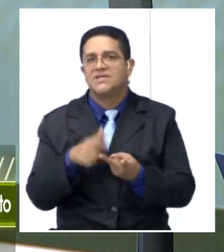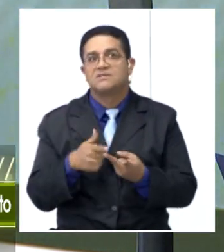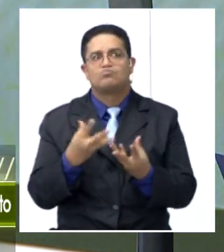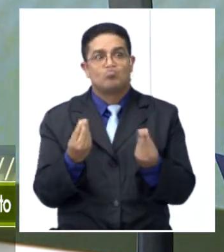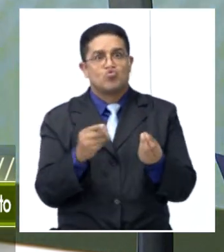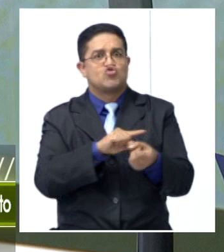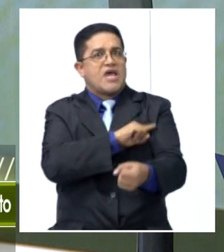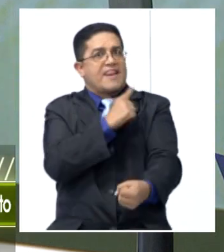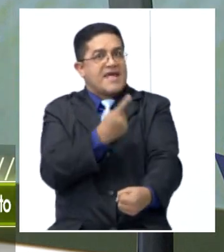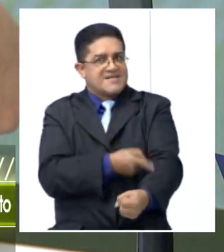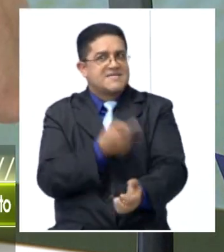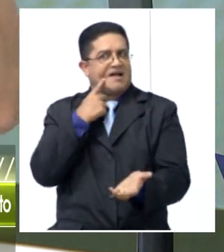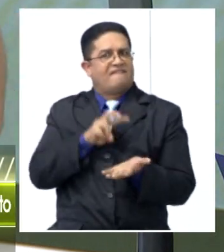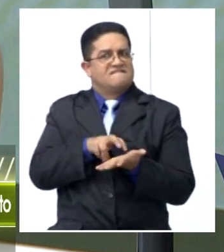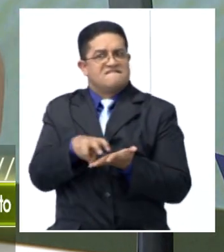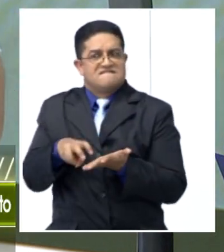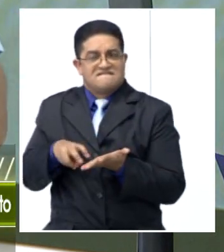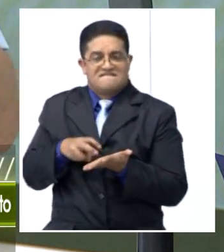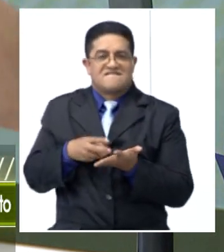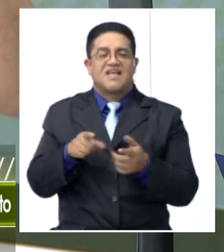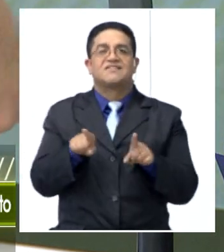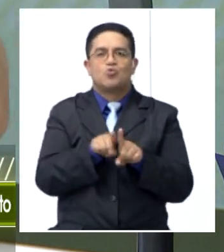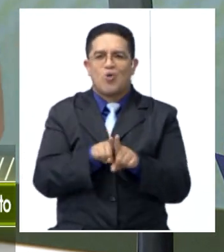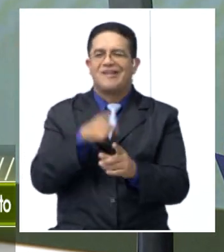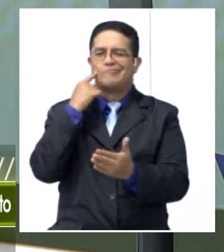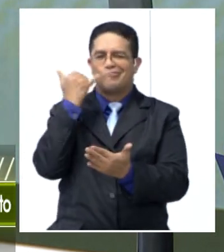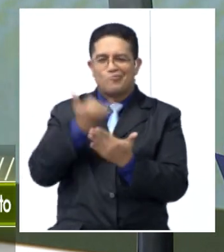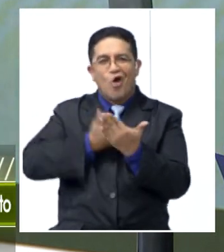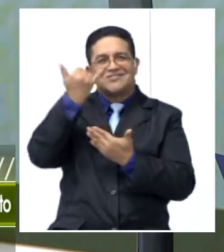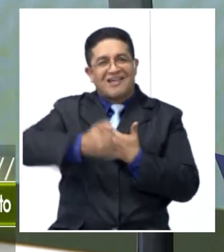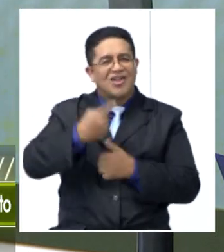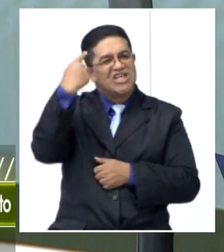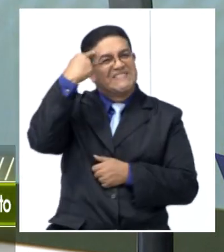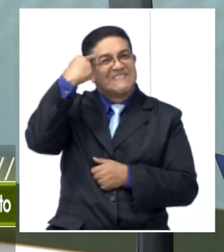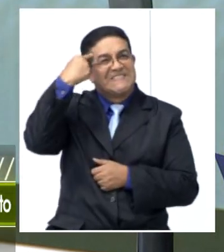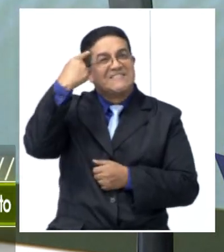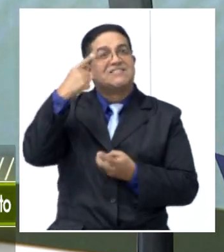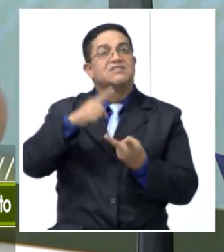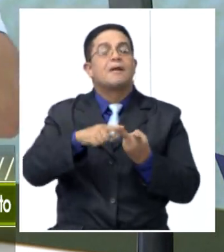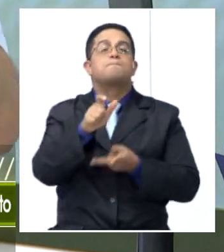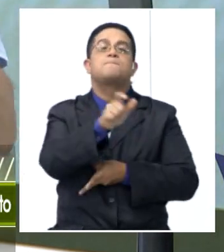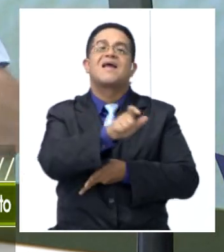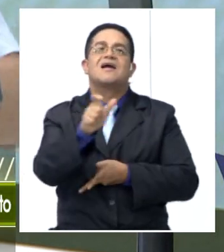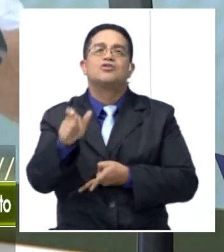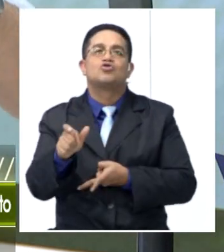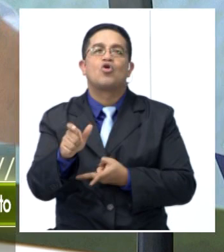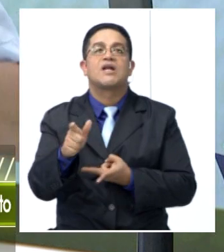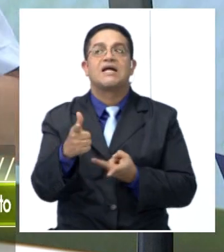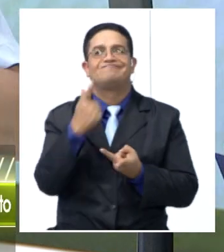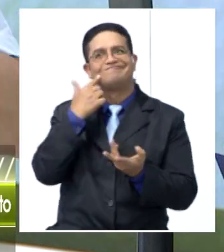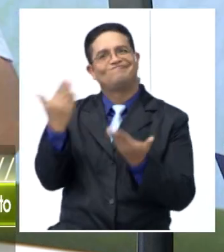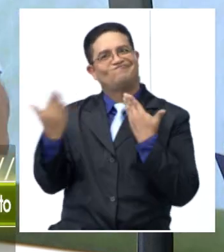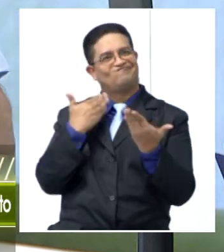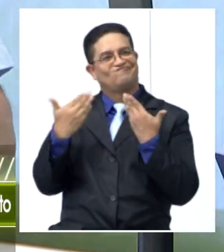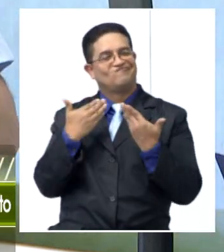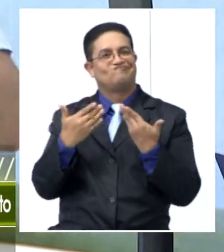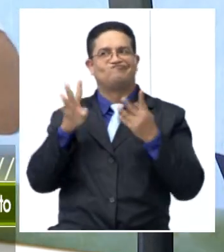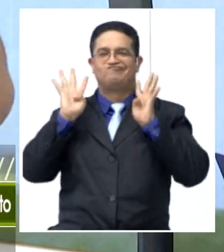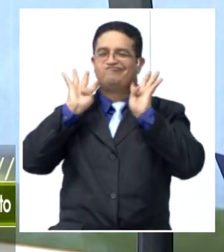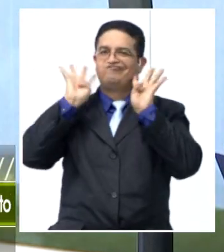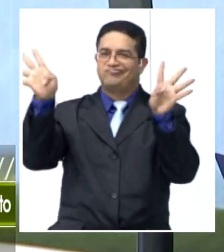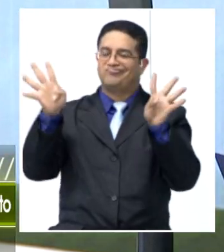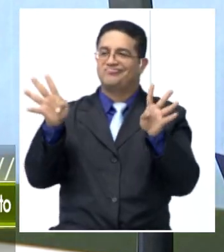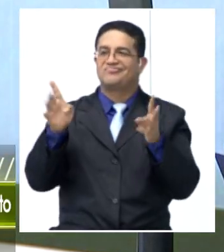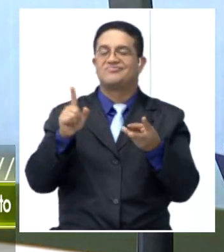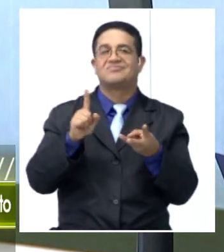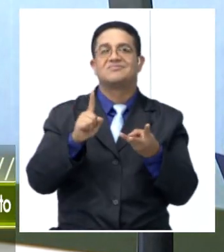está hiperactivada, tiene como proyectos megalomaníacos, la persona está muy sociable, muy desinhibida con la parte